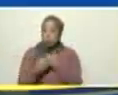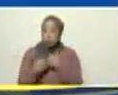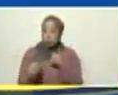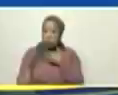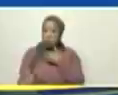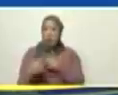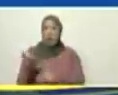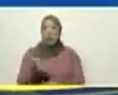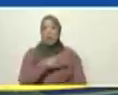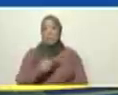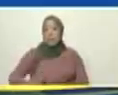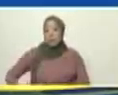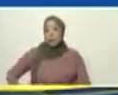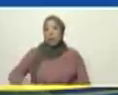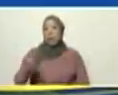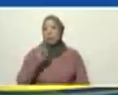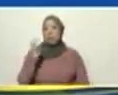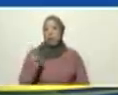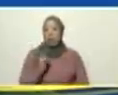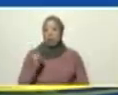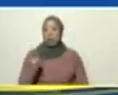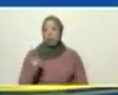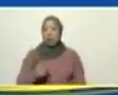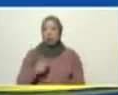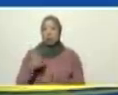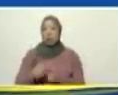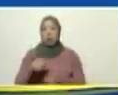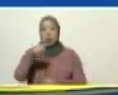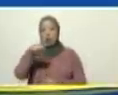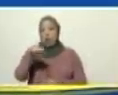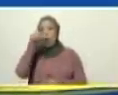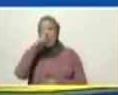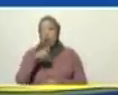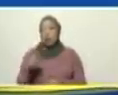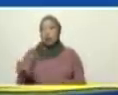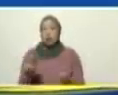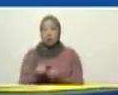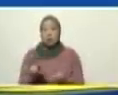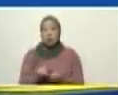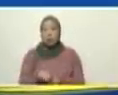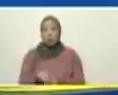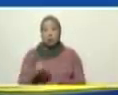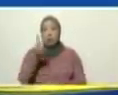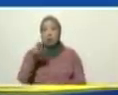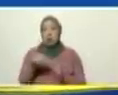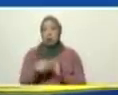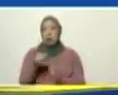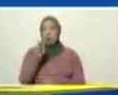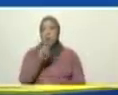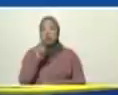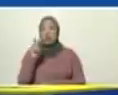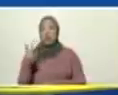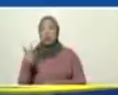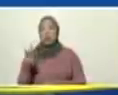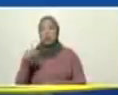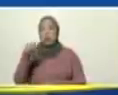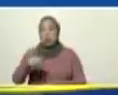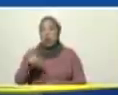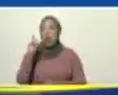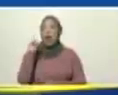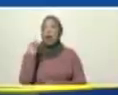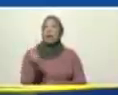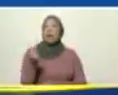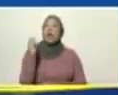en Bolivia también. Entonces, este año ahora, en 2022, nuestra tarea de